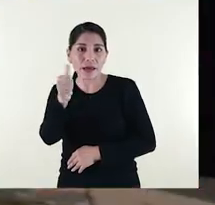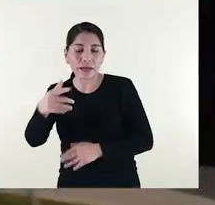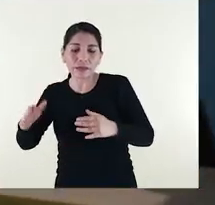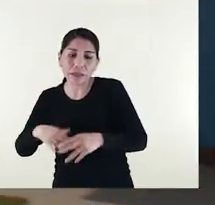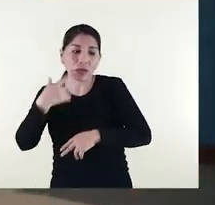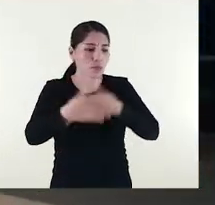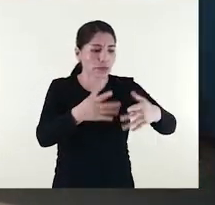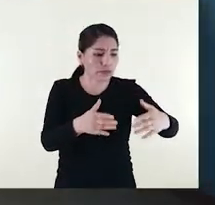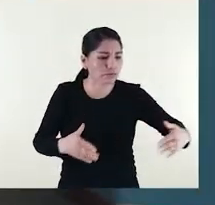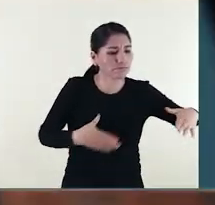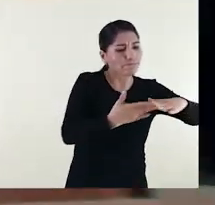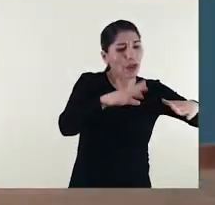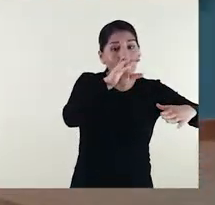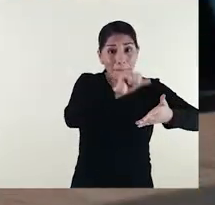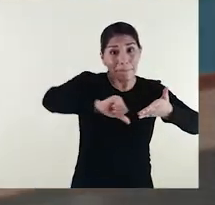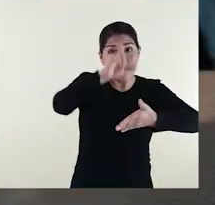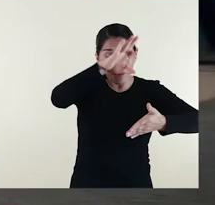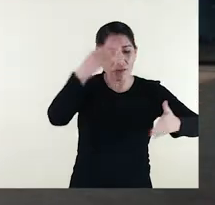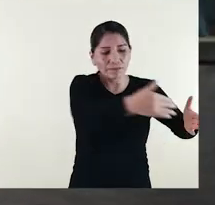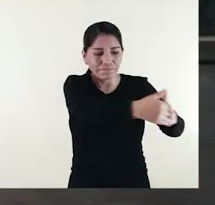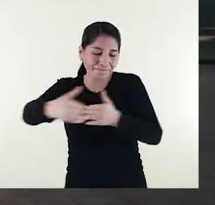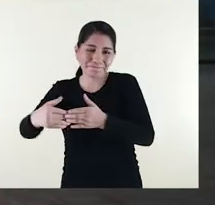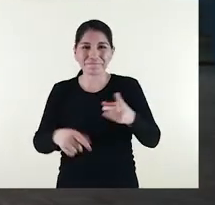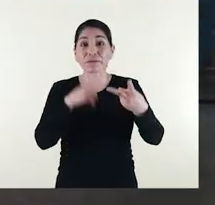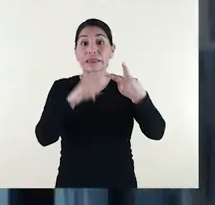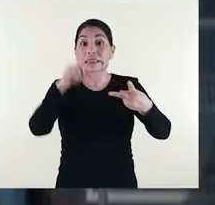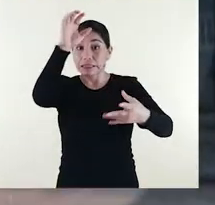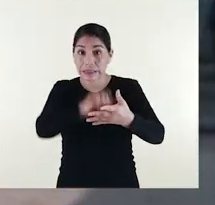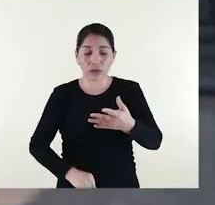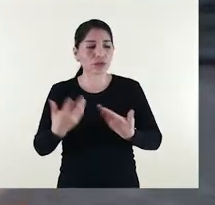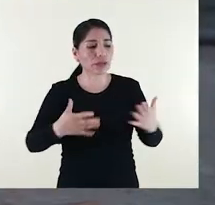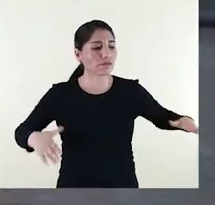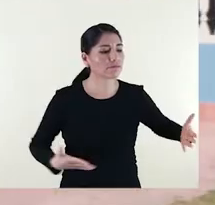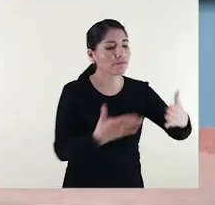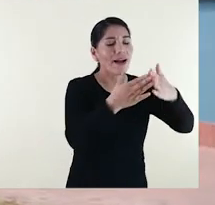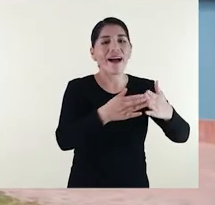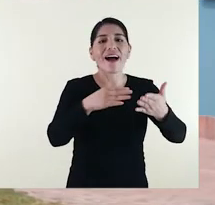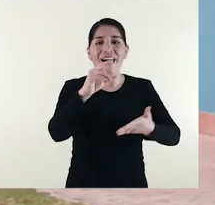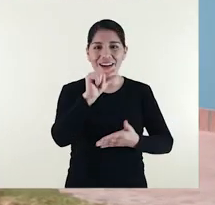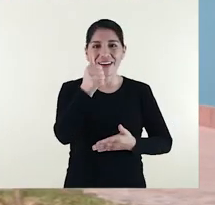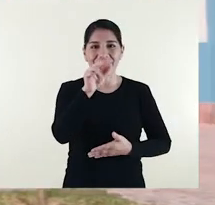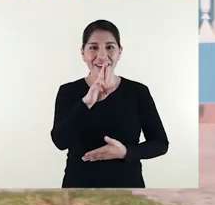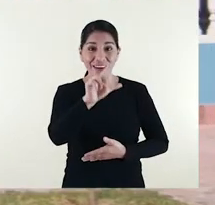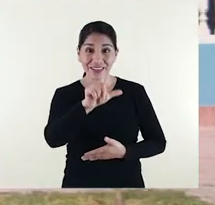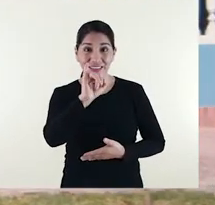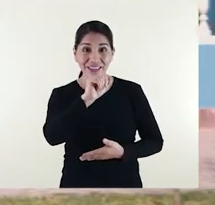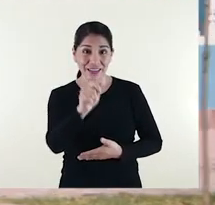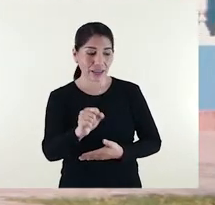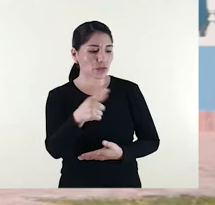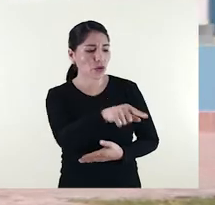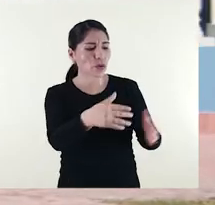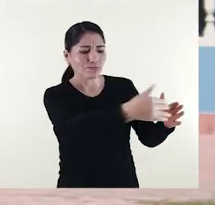la condición de rincón cerrado a la Plaza Francia. Y la segunda cuando se abre y se ensancha la avenida Garcilaso de la Vega en su